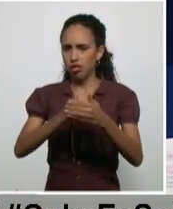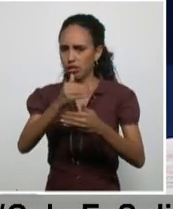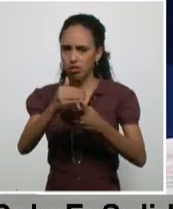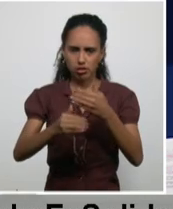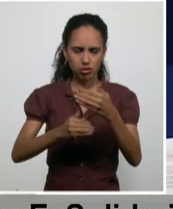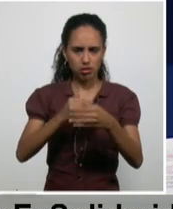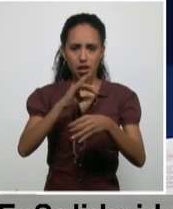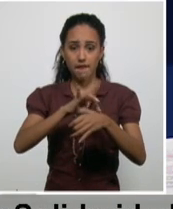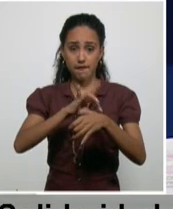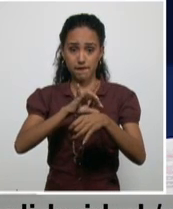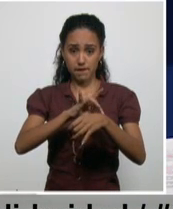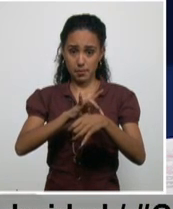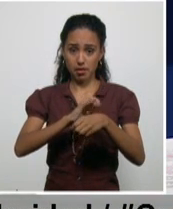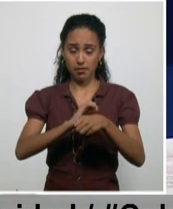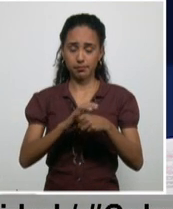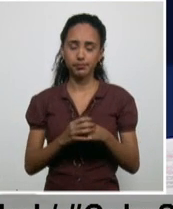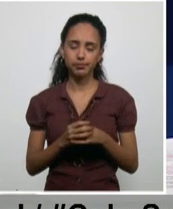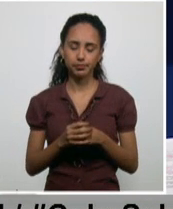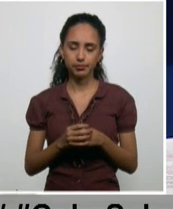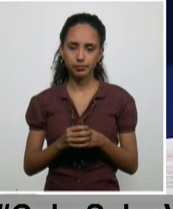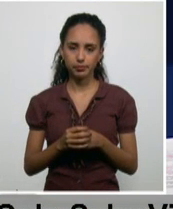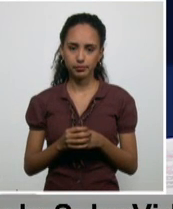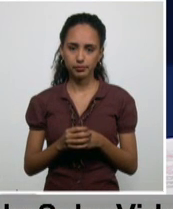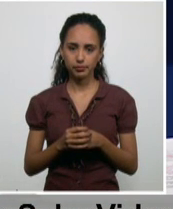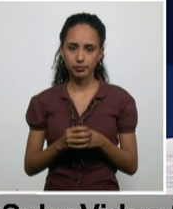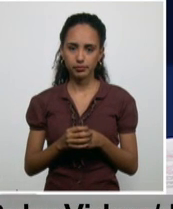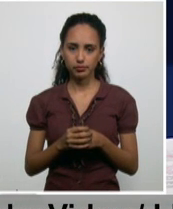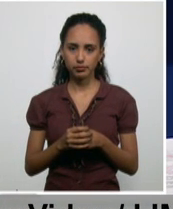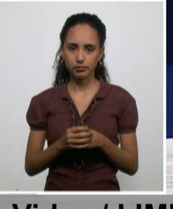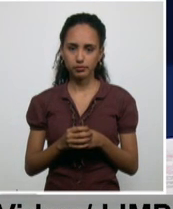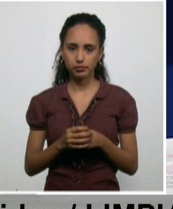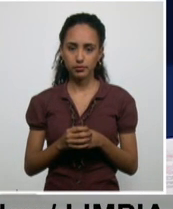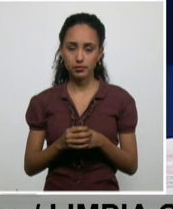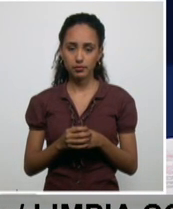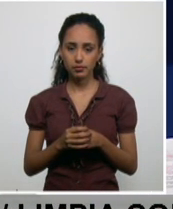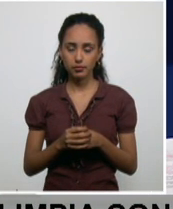enfermedad, y lo que sí se recomienda